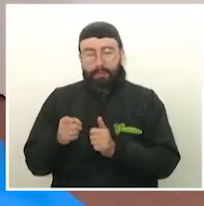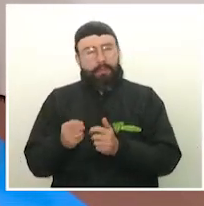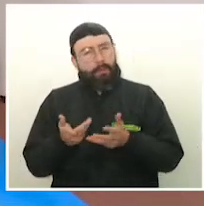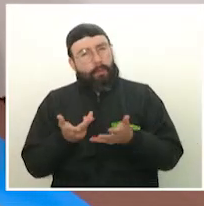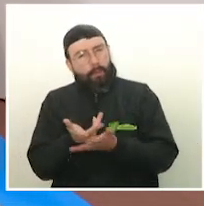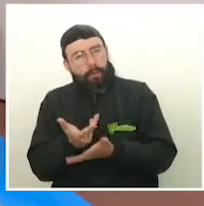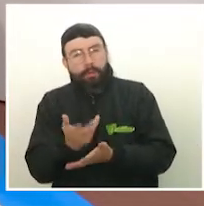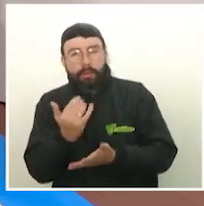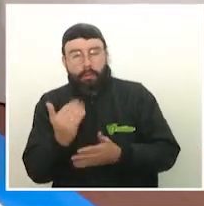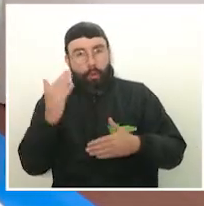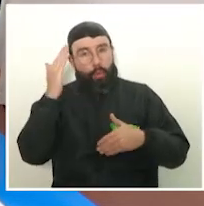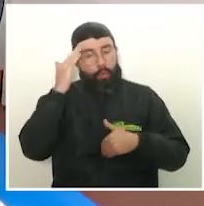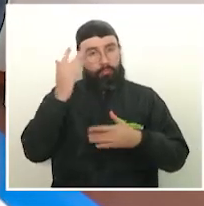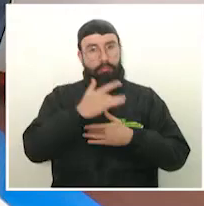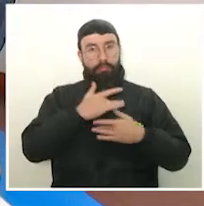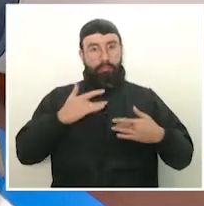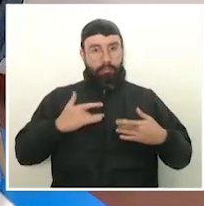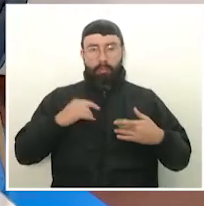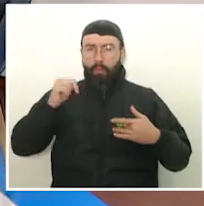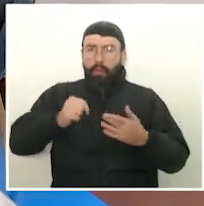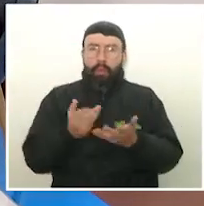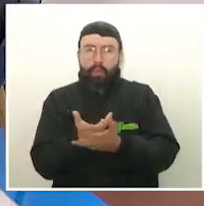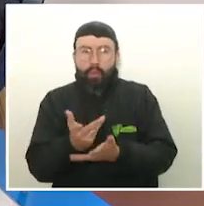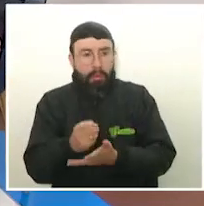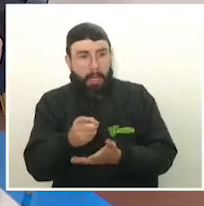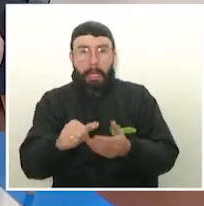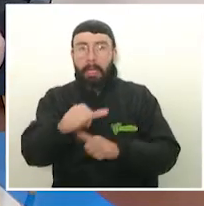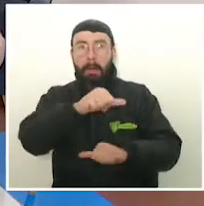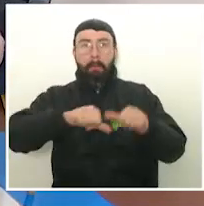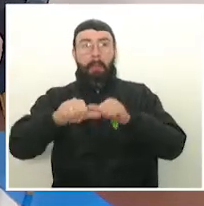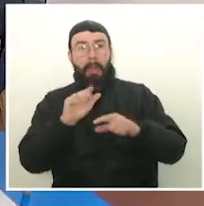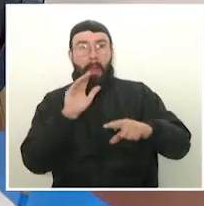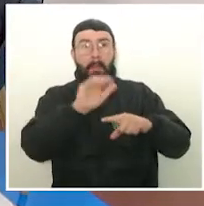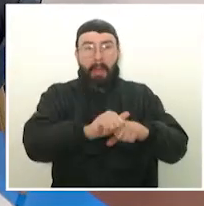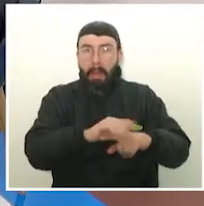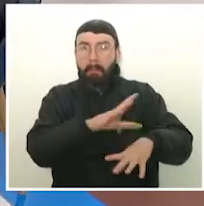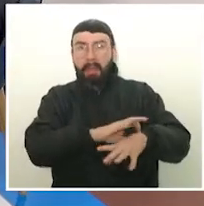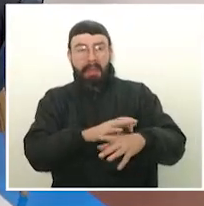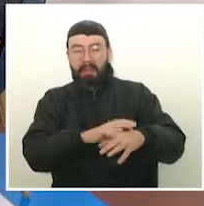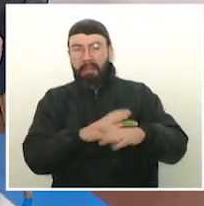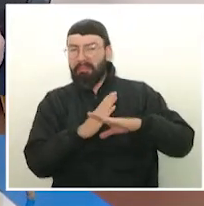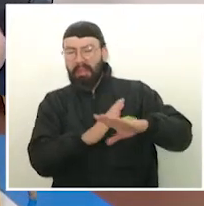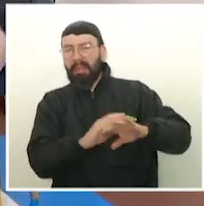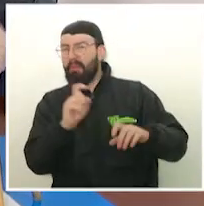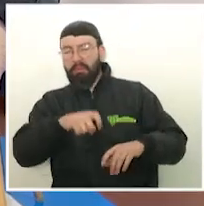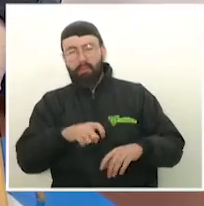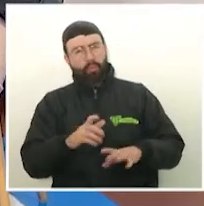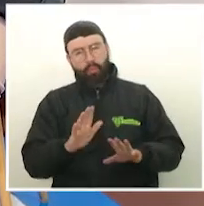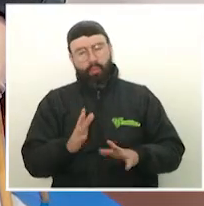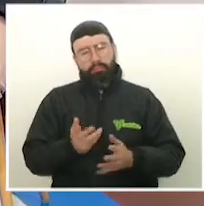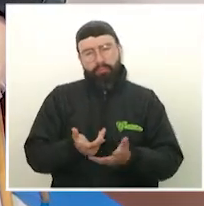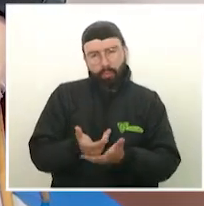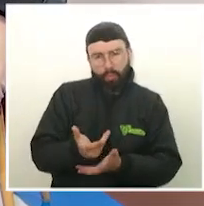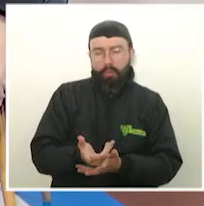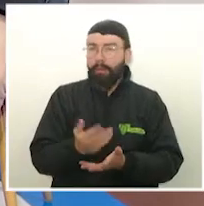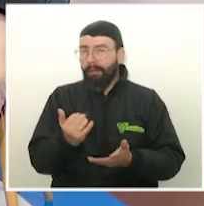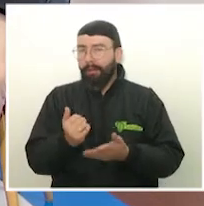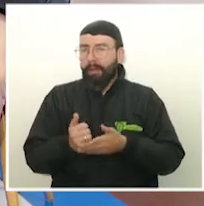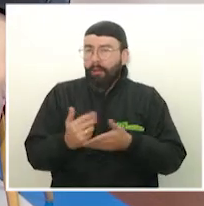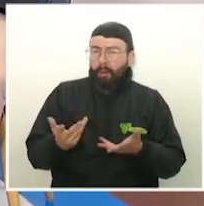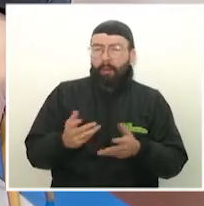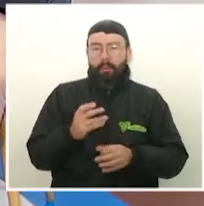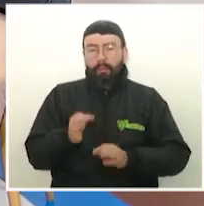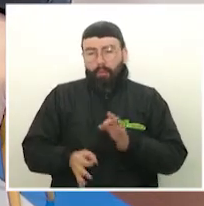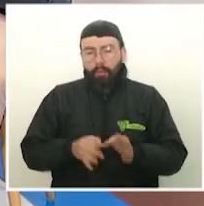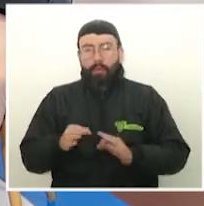que no es un programa donde pretendemos reemplazar una consulta médica, sí dar algunas asesorías, recomendaciones acerca del cuidado de nuestro cuerpo y